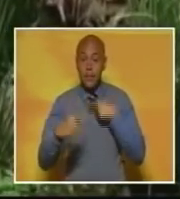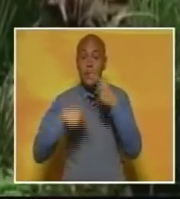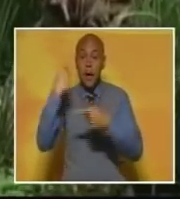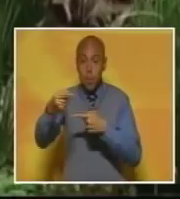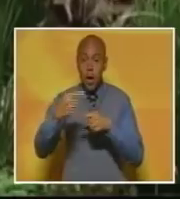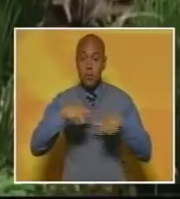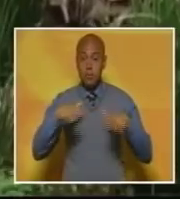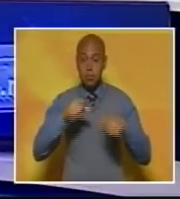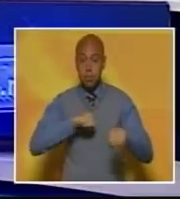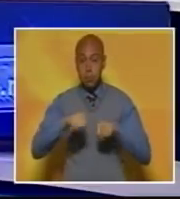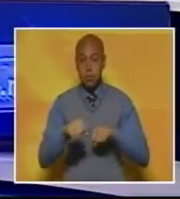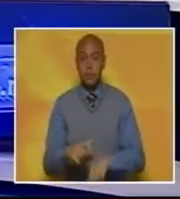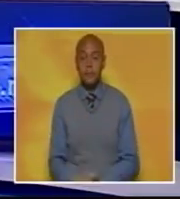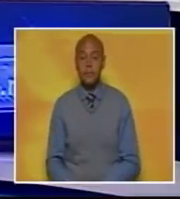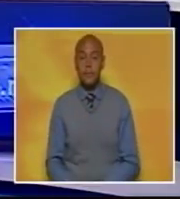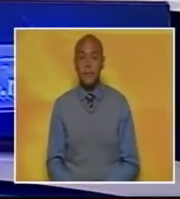siniestro.